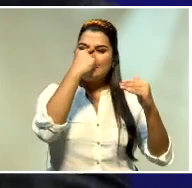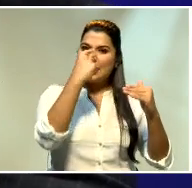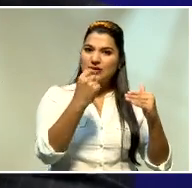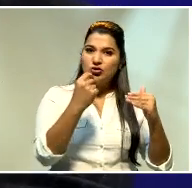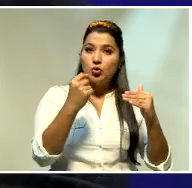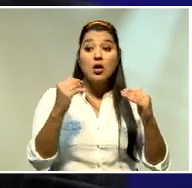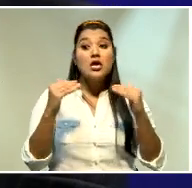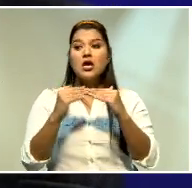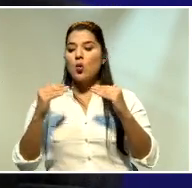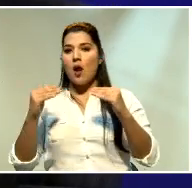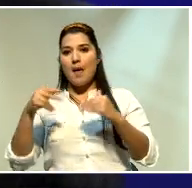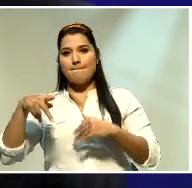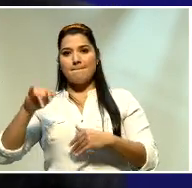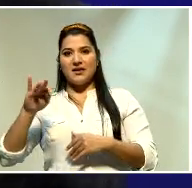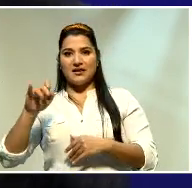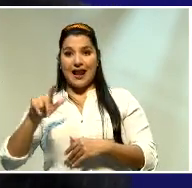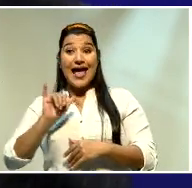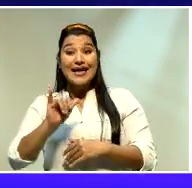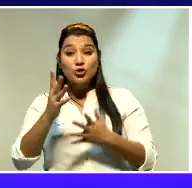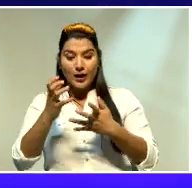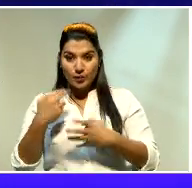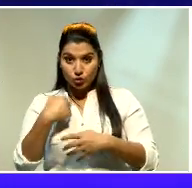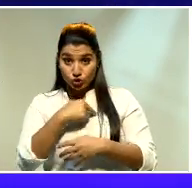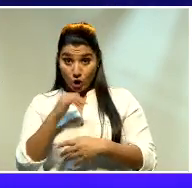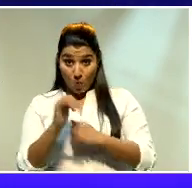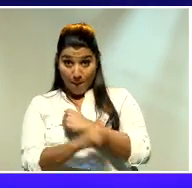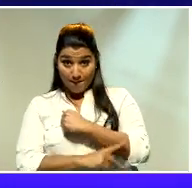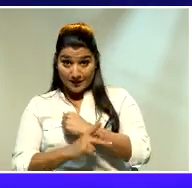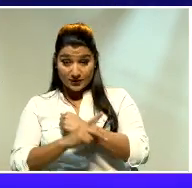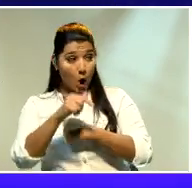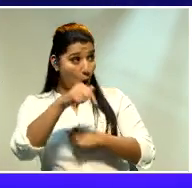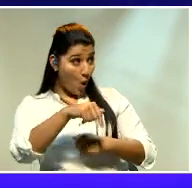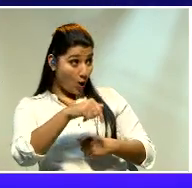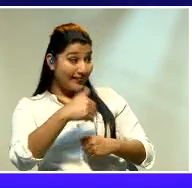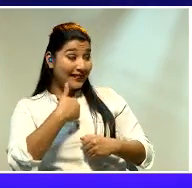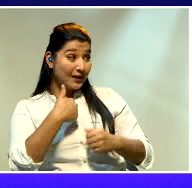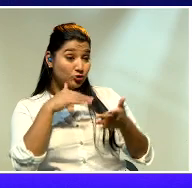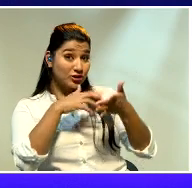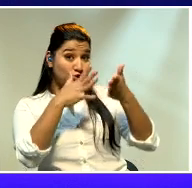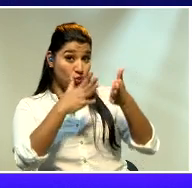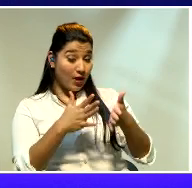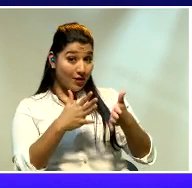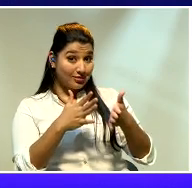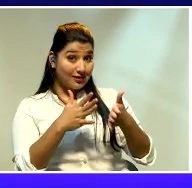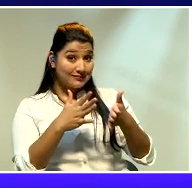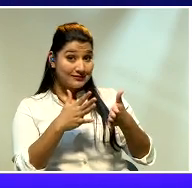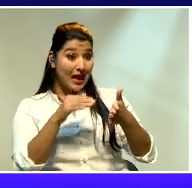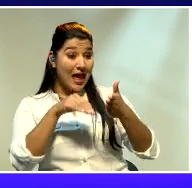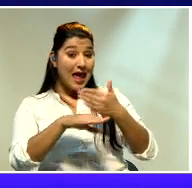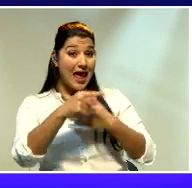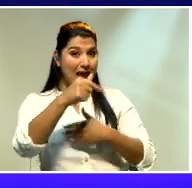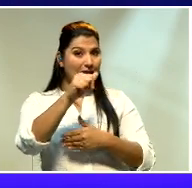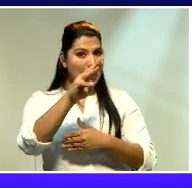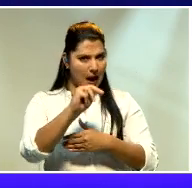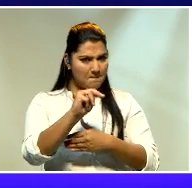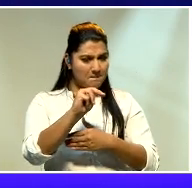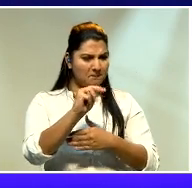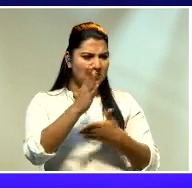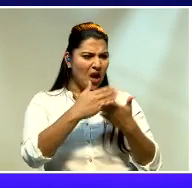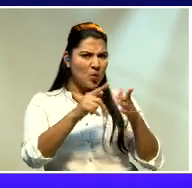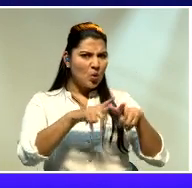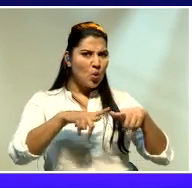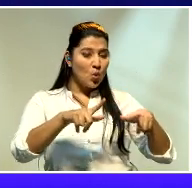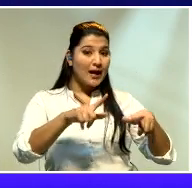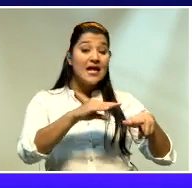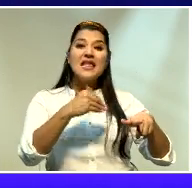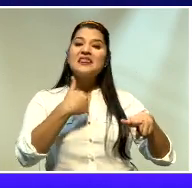que en Pital. Eso tenemos que aspirar nosotros como país. Hoy, presidente, tenemos muchachos que estudian en la GAM, en algunas zonas de la GAM, y